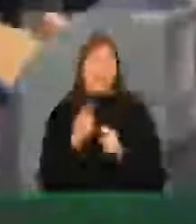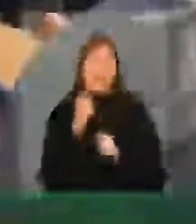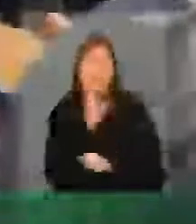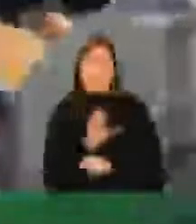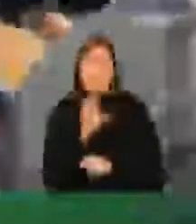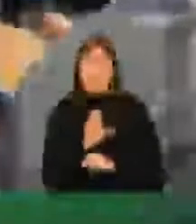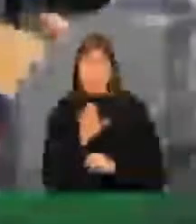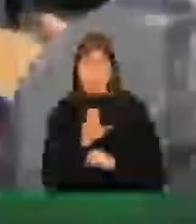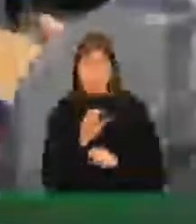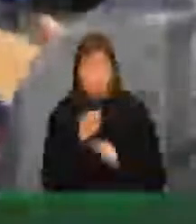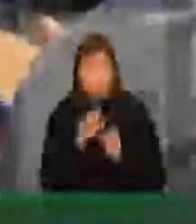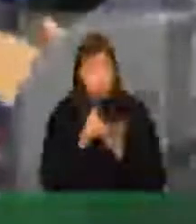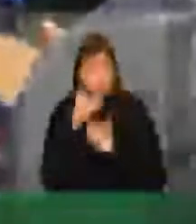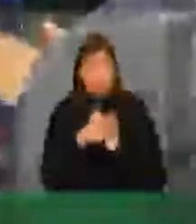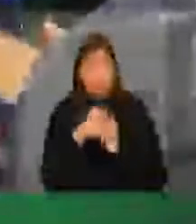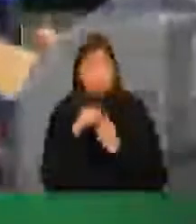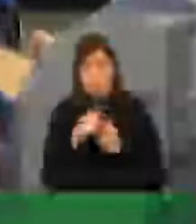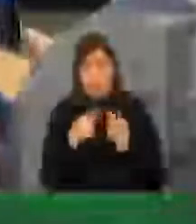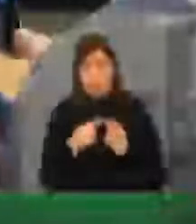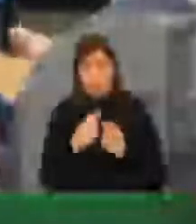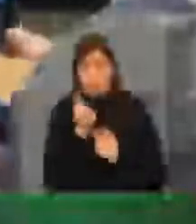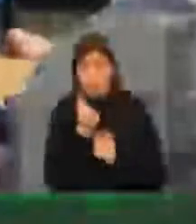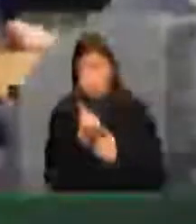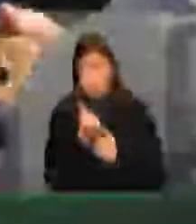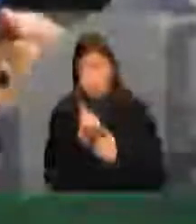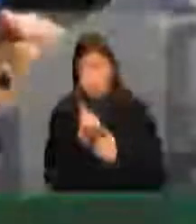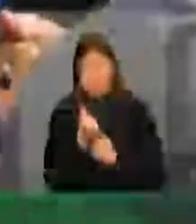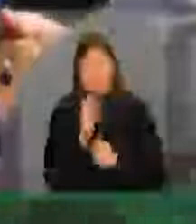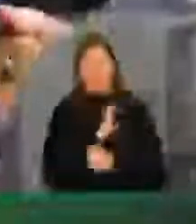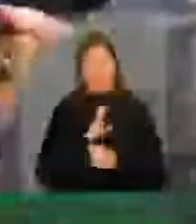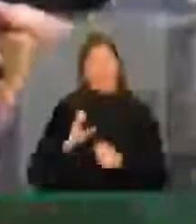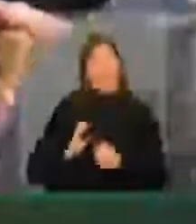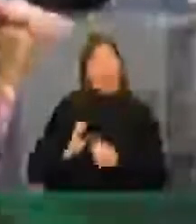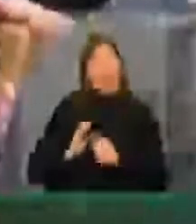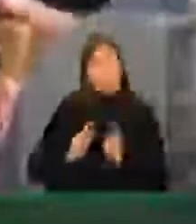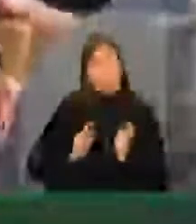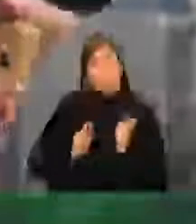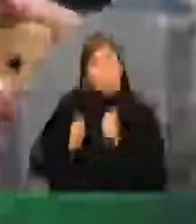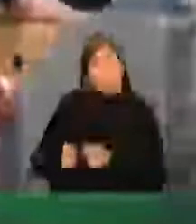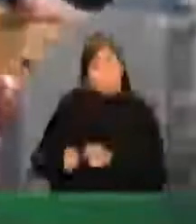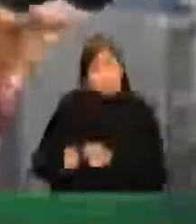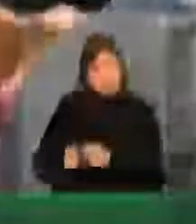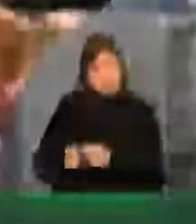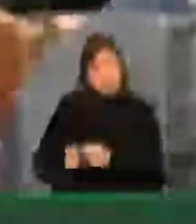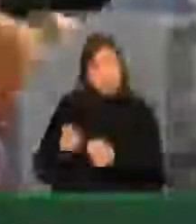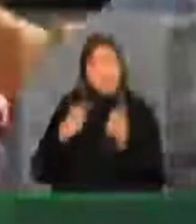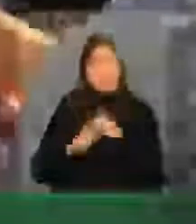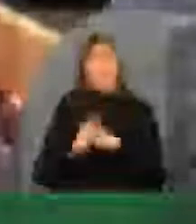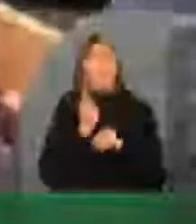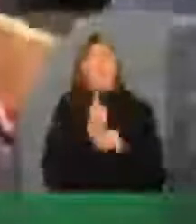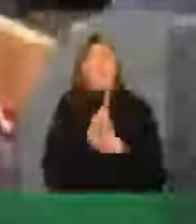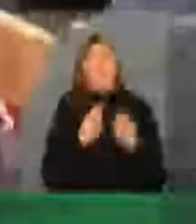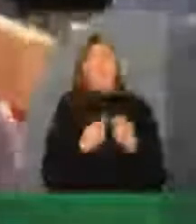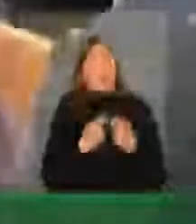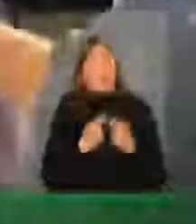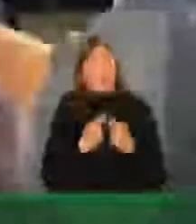producción gasta en el proyecto determinado dinero, un tiempo después el Estado le retribuye una parte, ¿verdad? Pero el dinero se gasta primero,